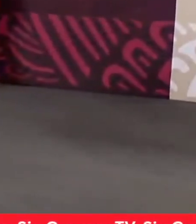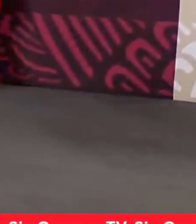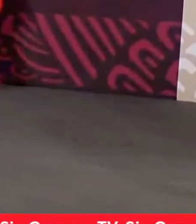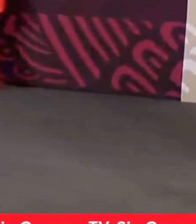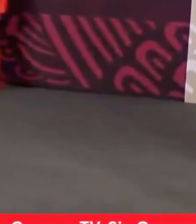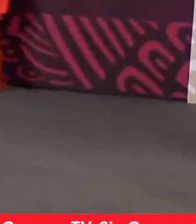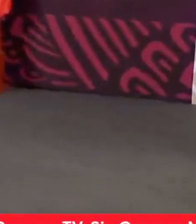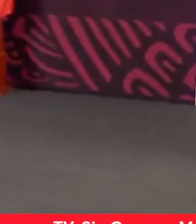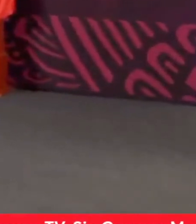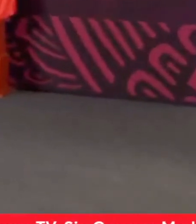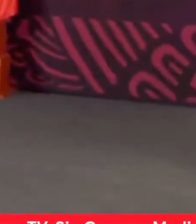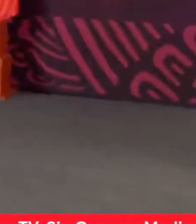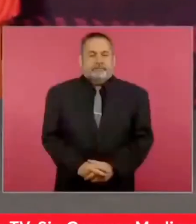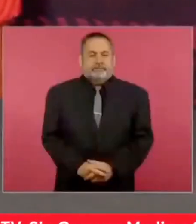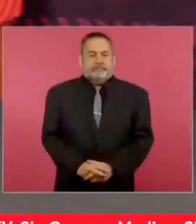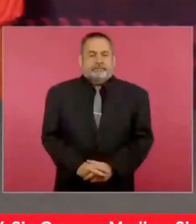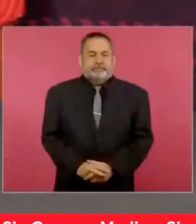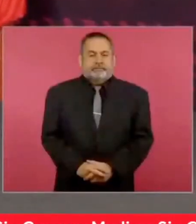Ahí la llevamos.